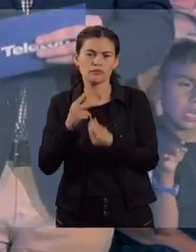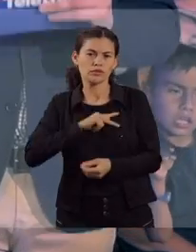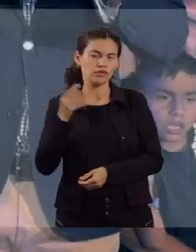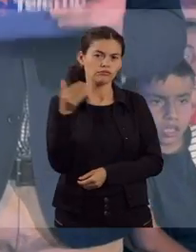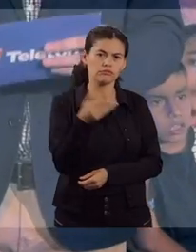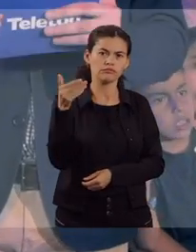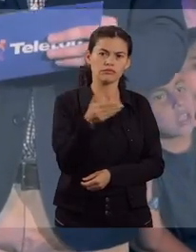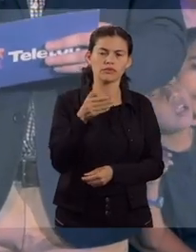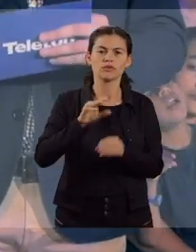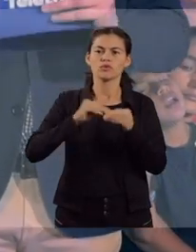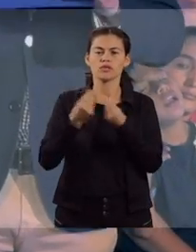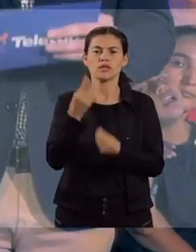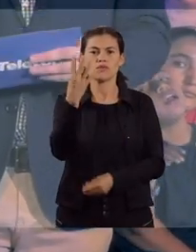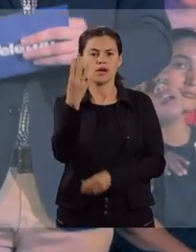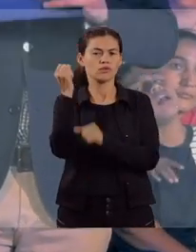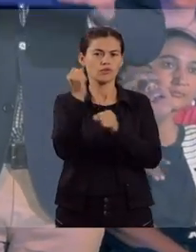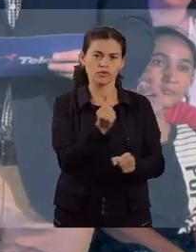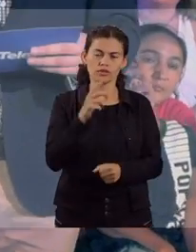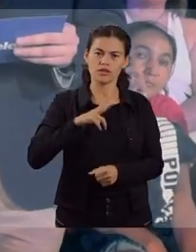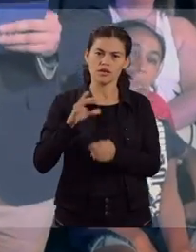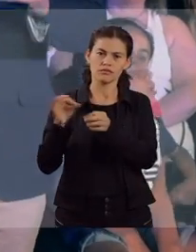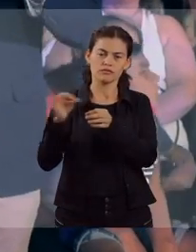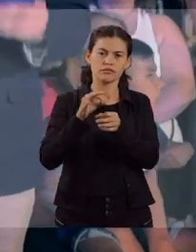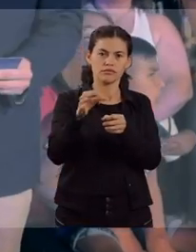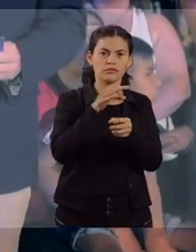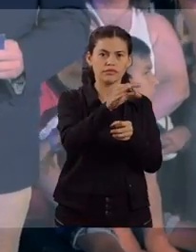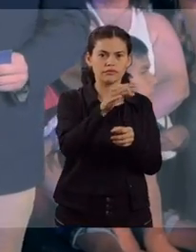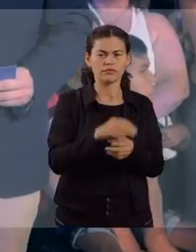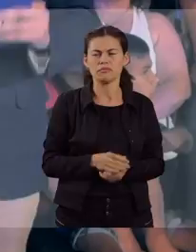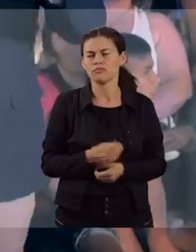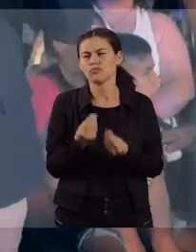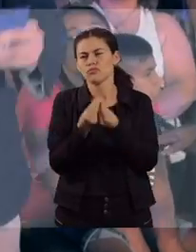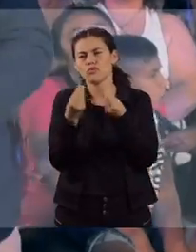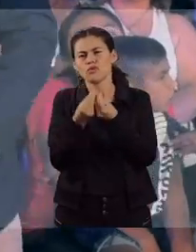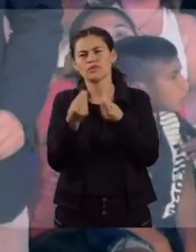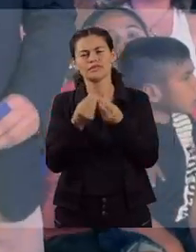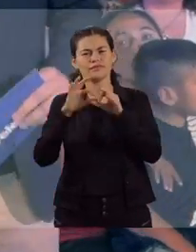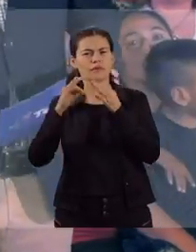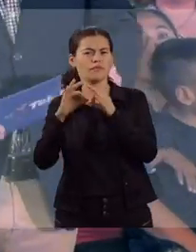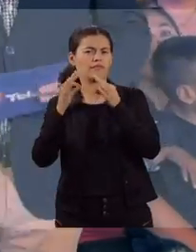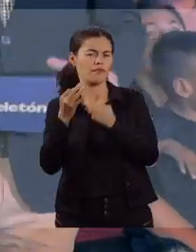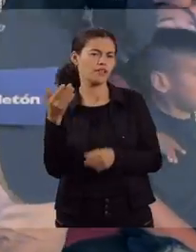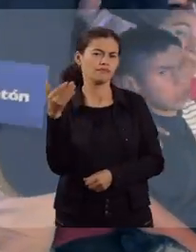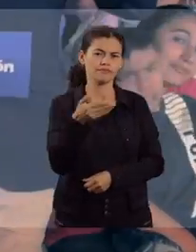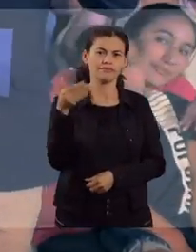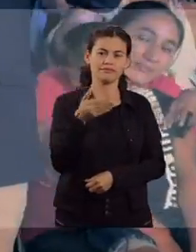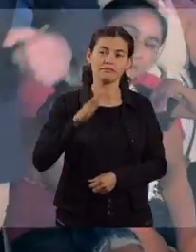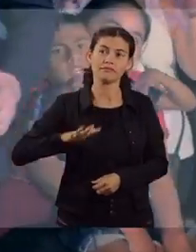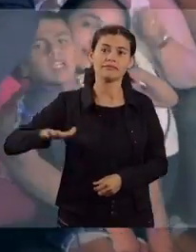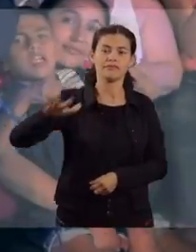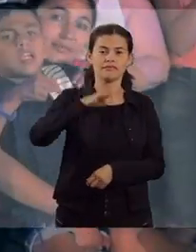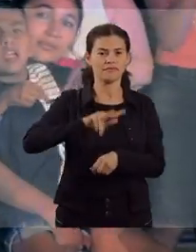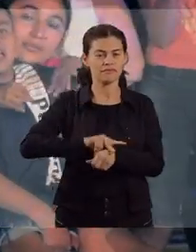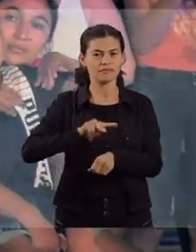cada año a los 4 centros de rehabilitación. Esto para las miles de familias de todo el país.